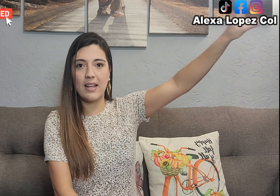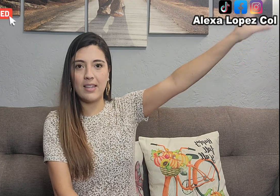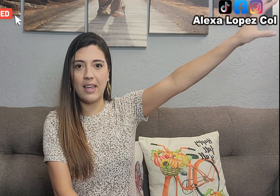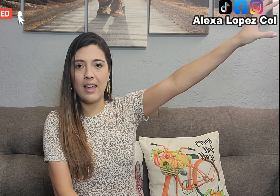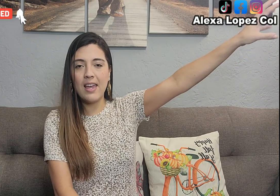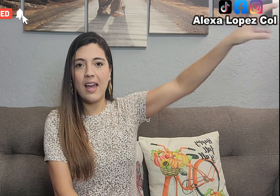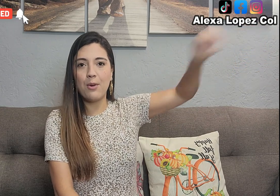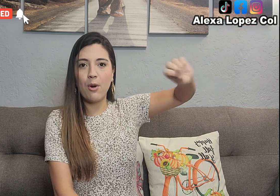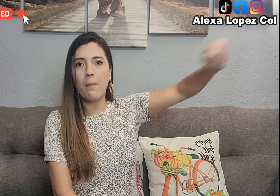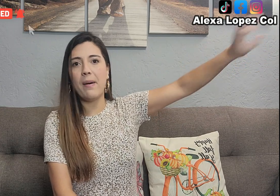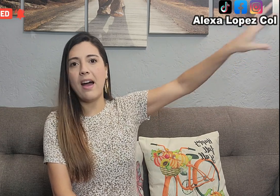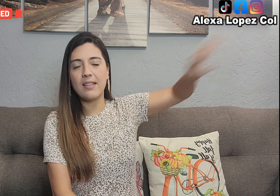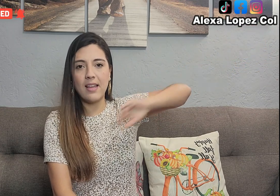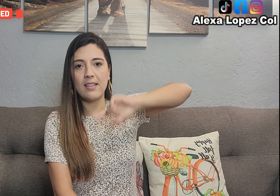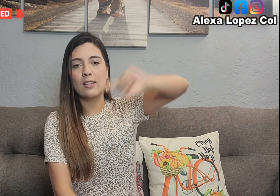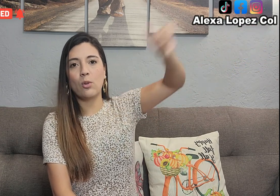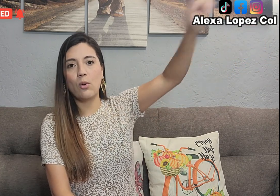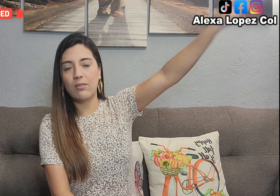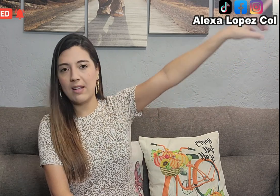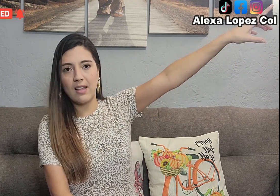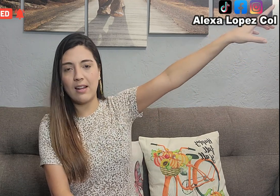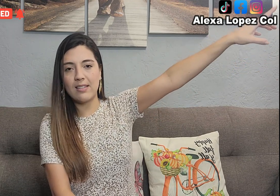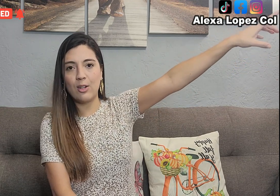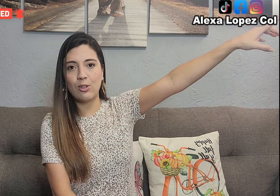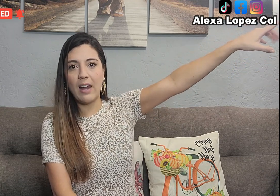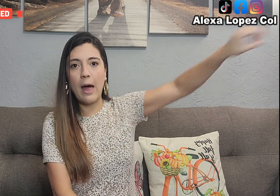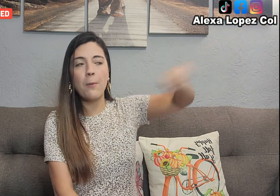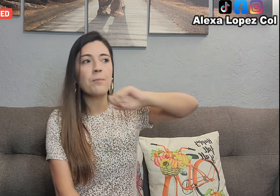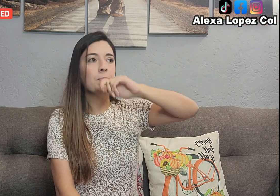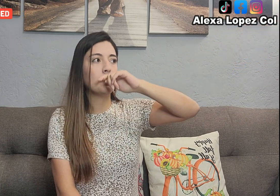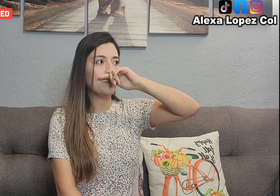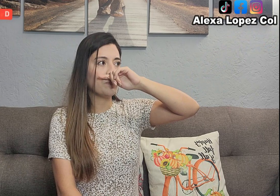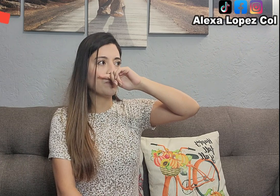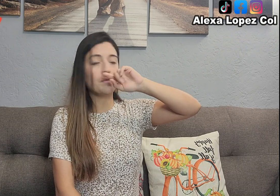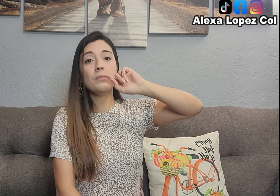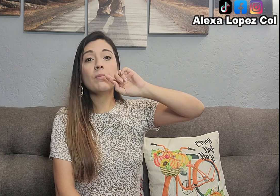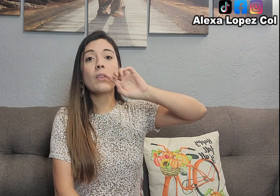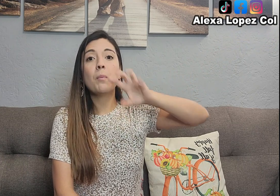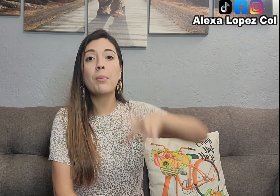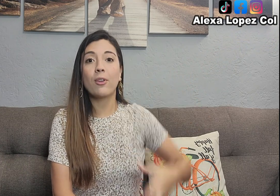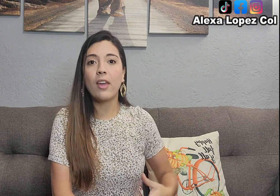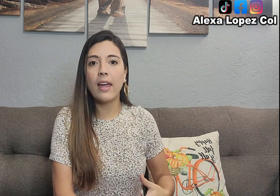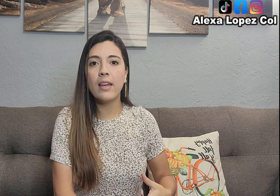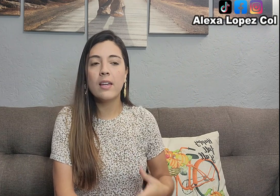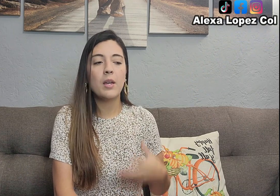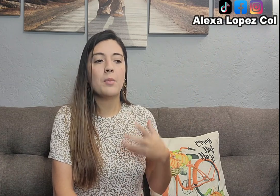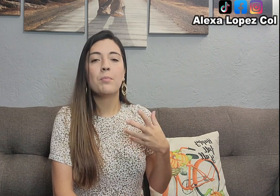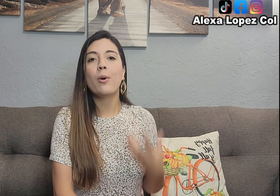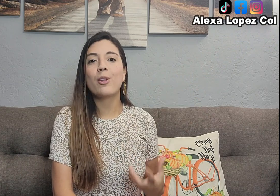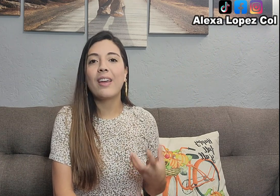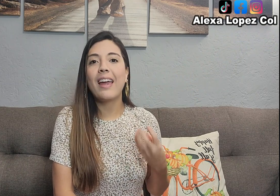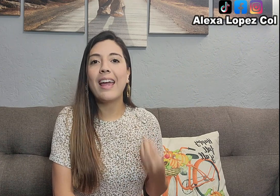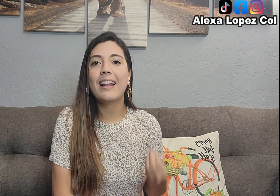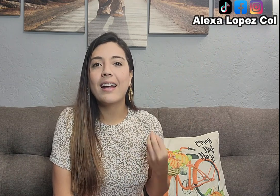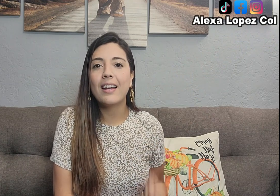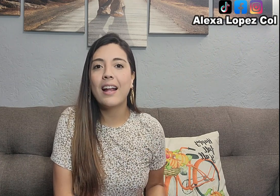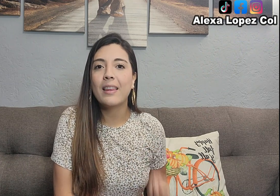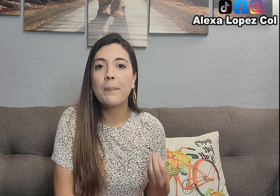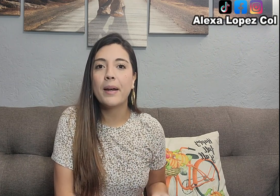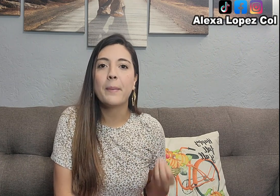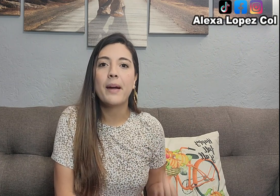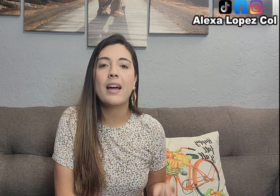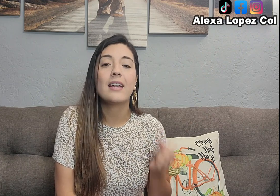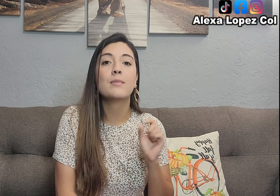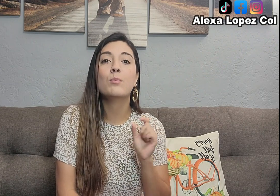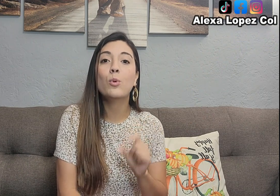para que ya llegue a Europa, Asia y hacia el otro lado. ¿Por qué? Porque el canal